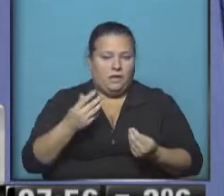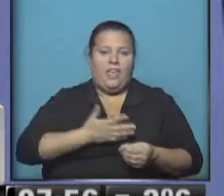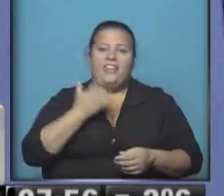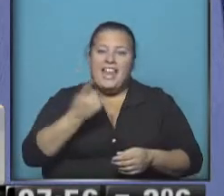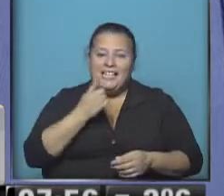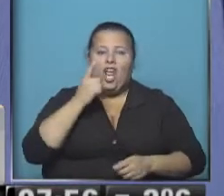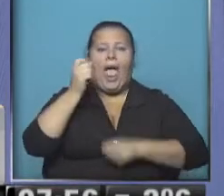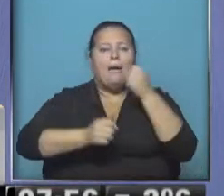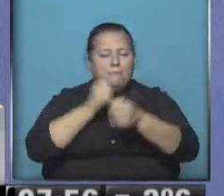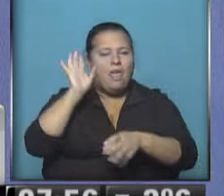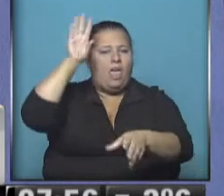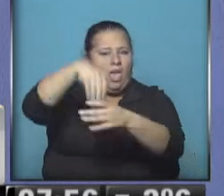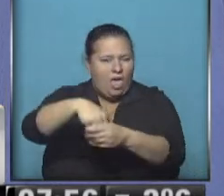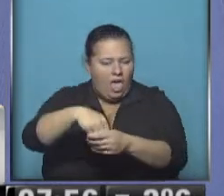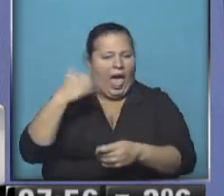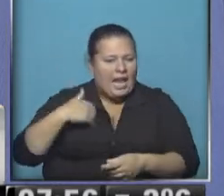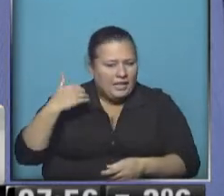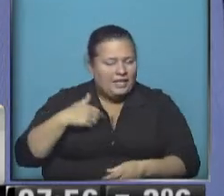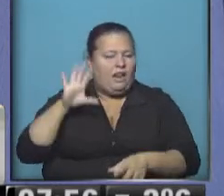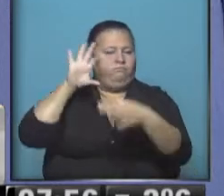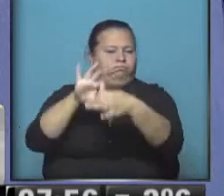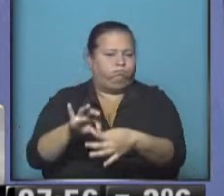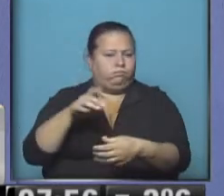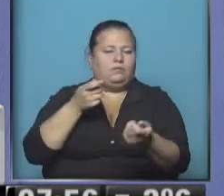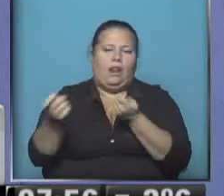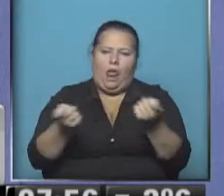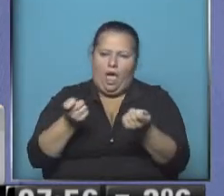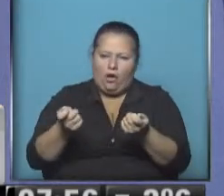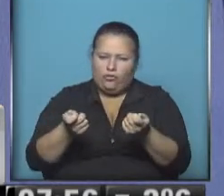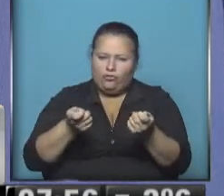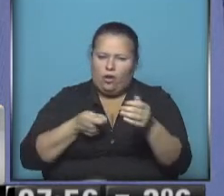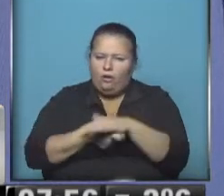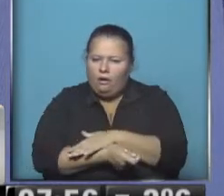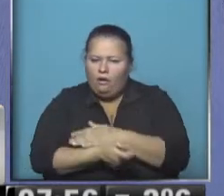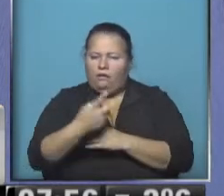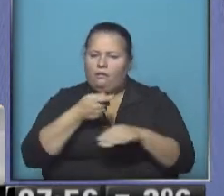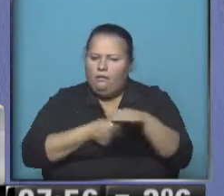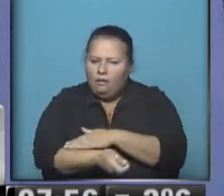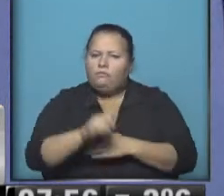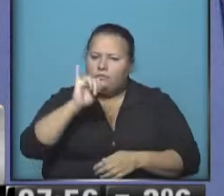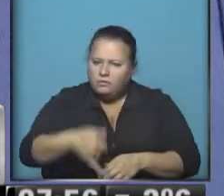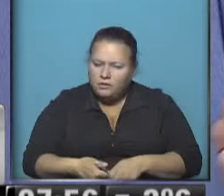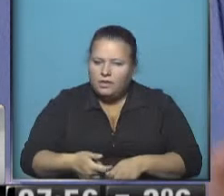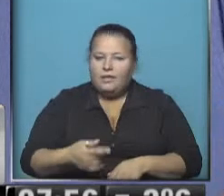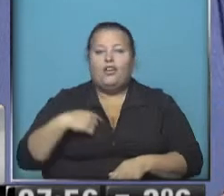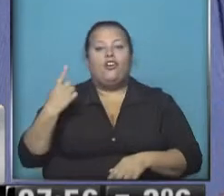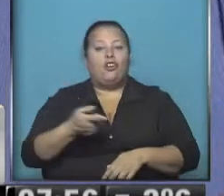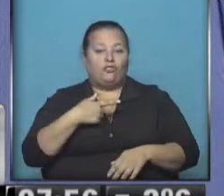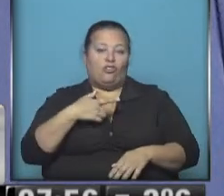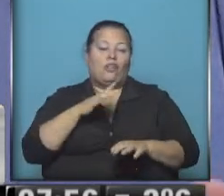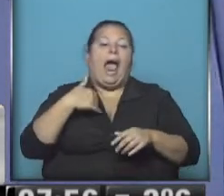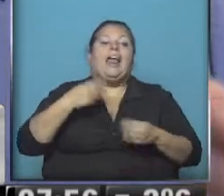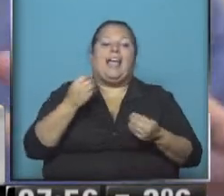directivos y empresas argentinas vinculadas a maniobras de recepción de sobornos, y para nosotros de evasión.